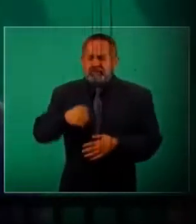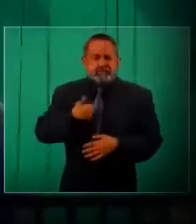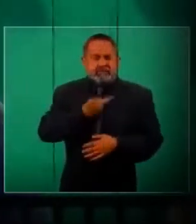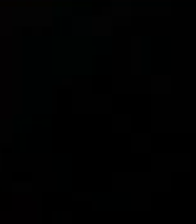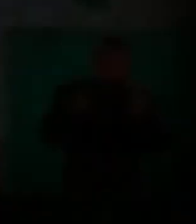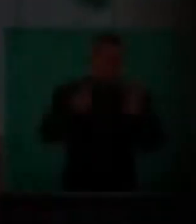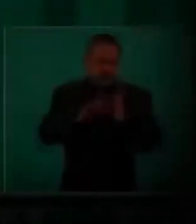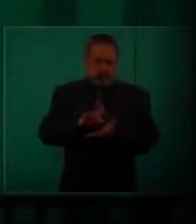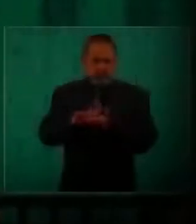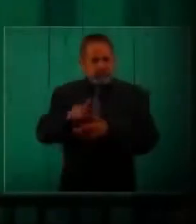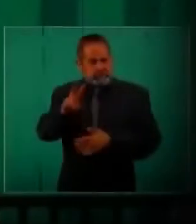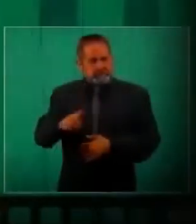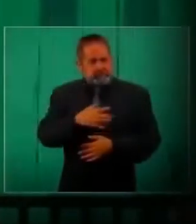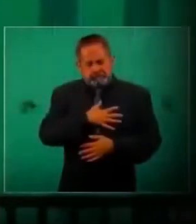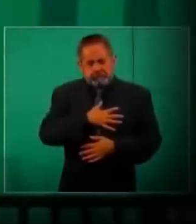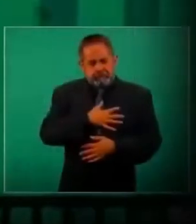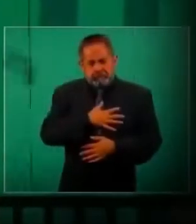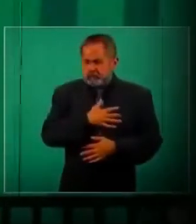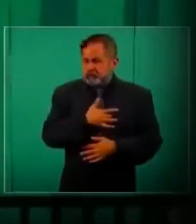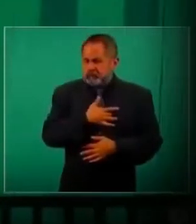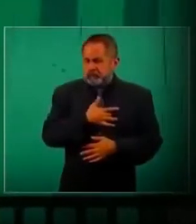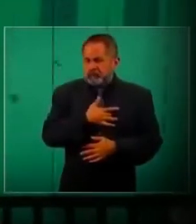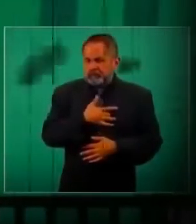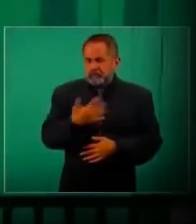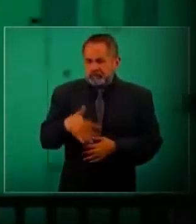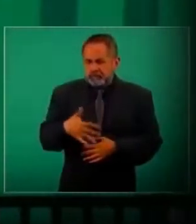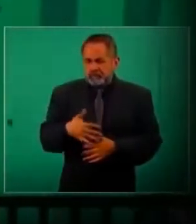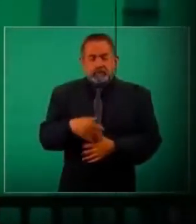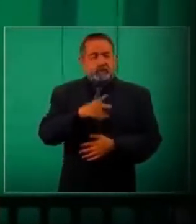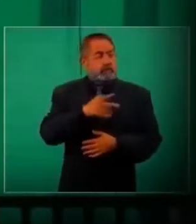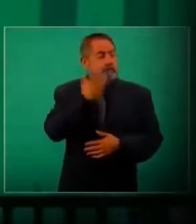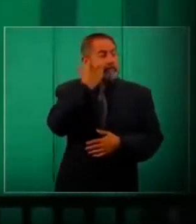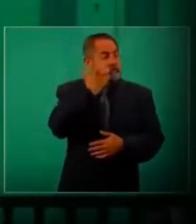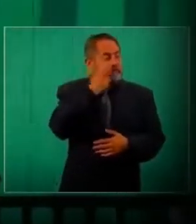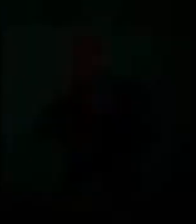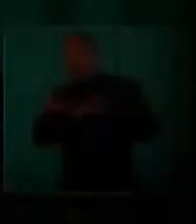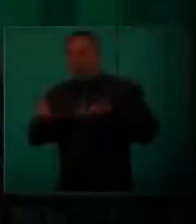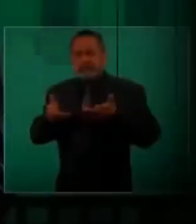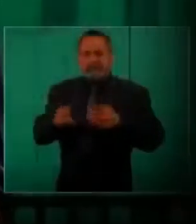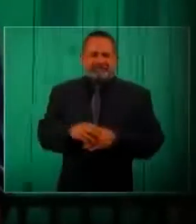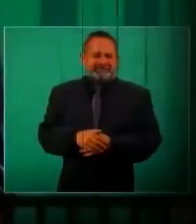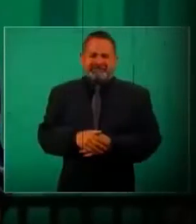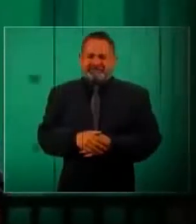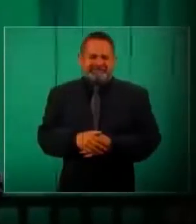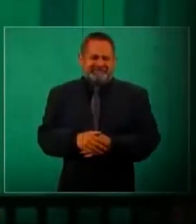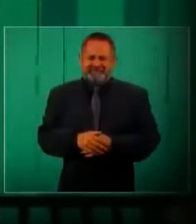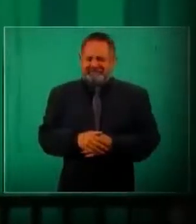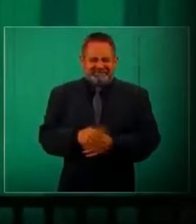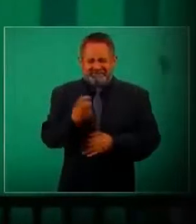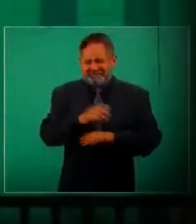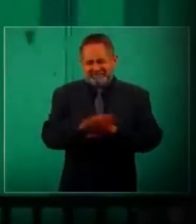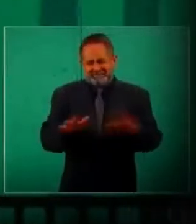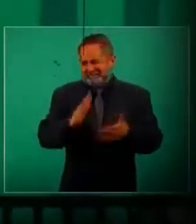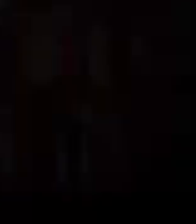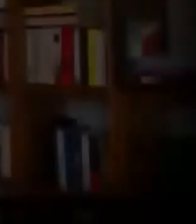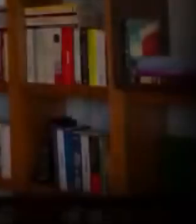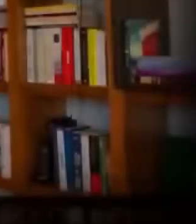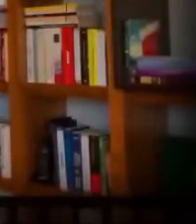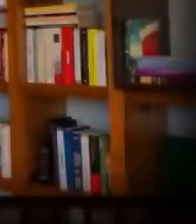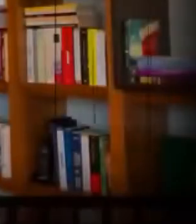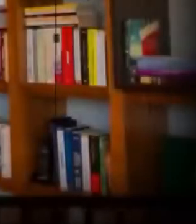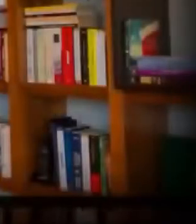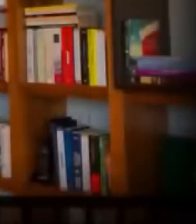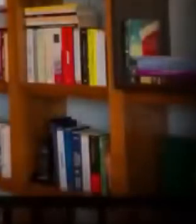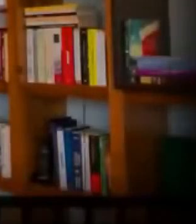hipocresía. Me duele mucho. Pero esto no es de irse a tomar fotos. Eso ya también, al carajo.